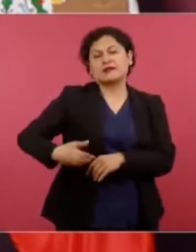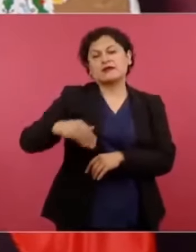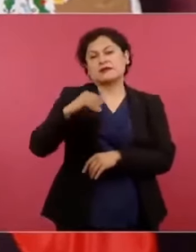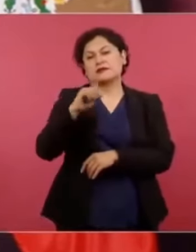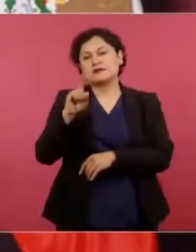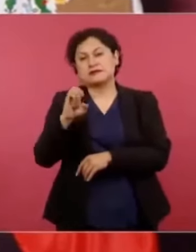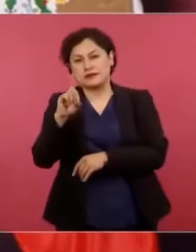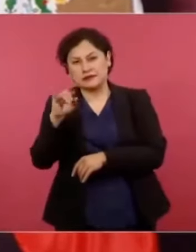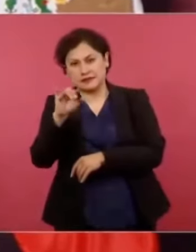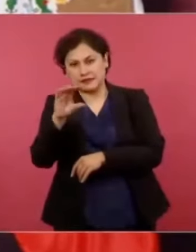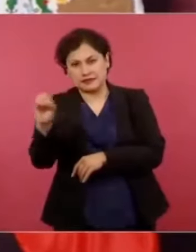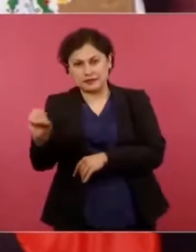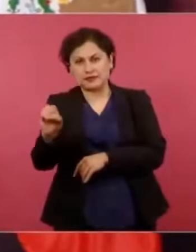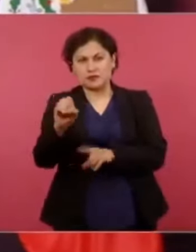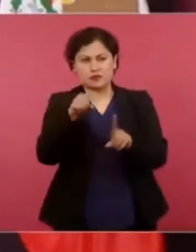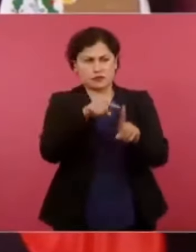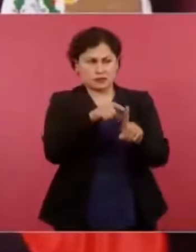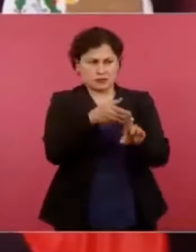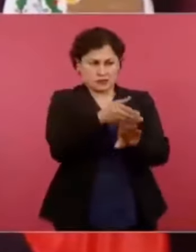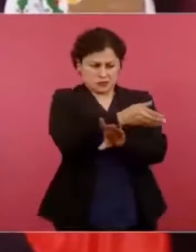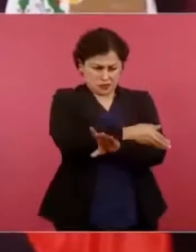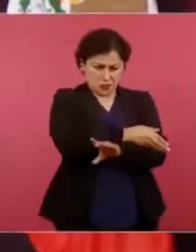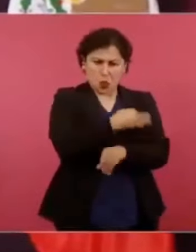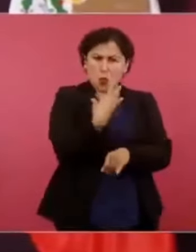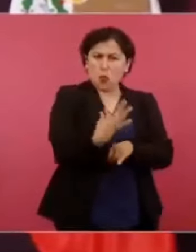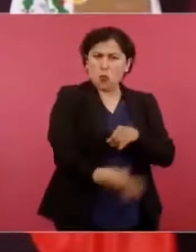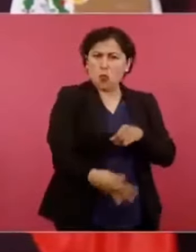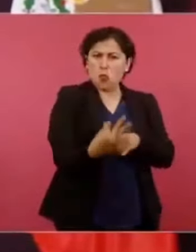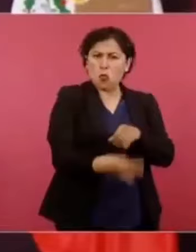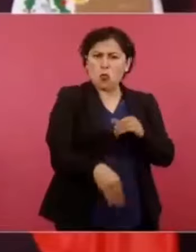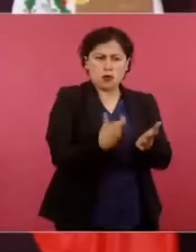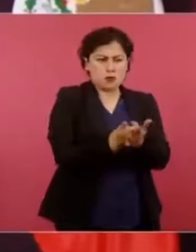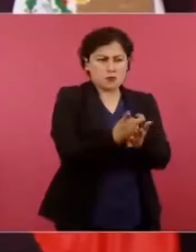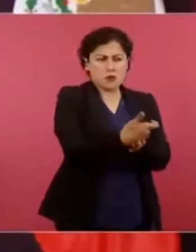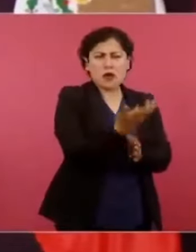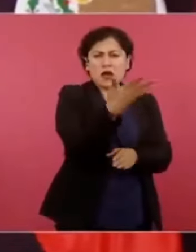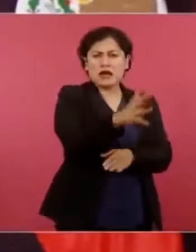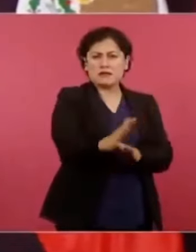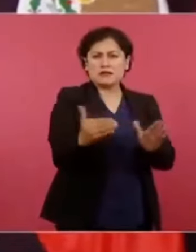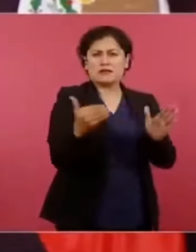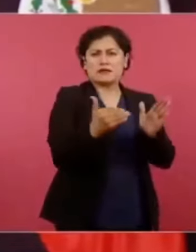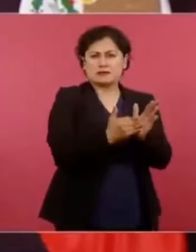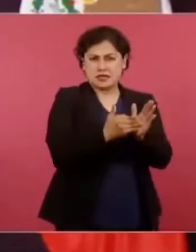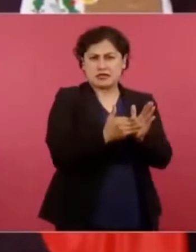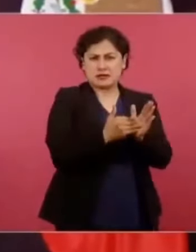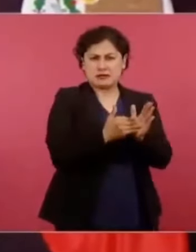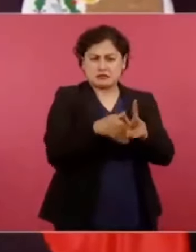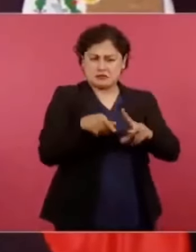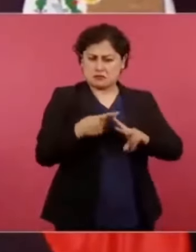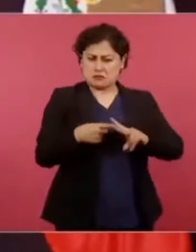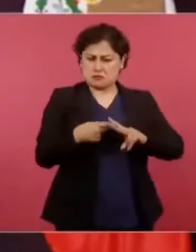si su último sueldo era 10000 pes iba a recibir 3,000 de